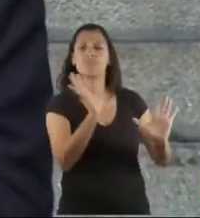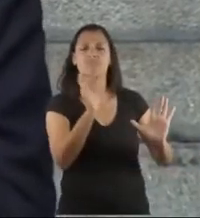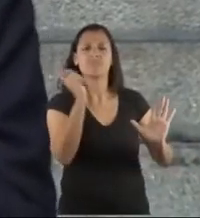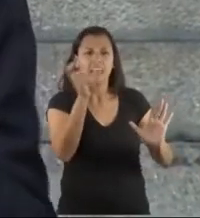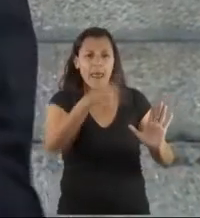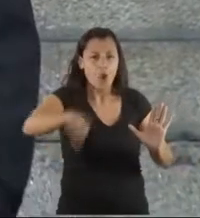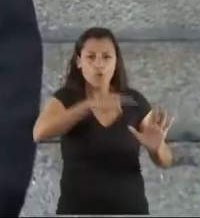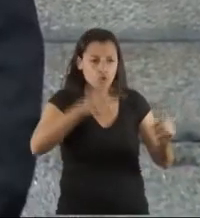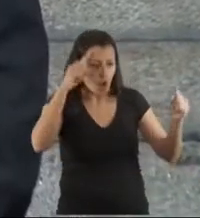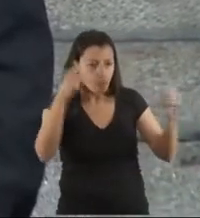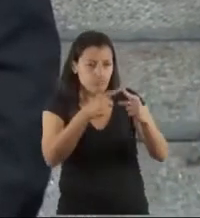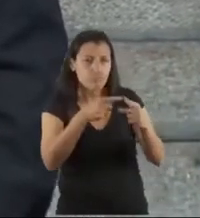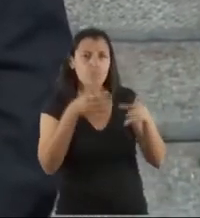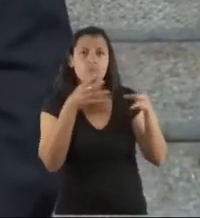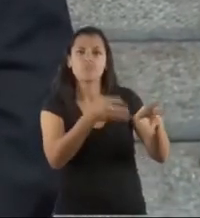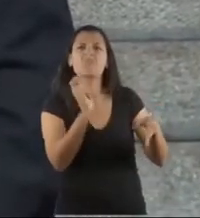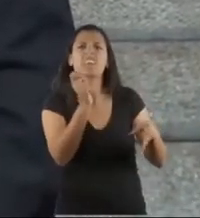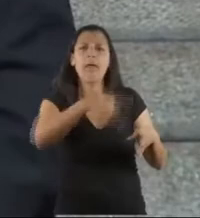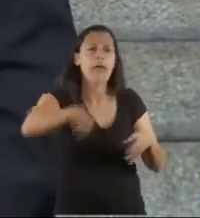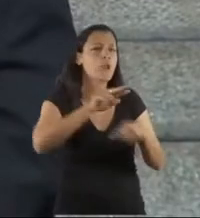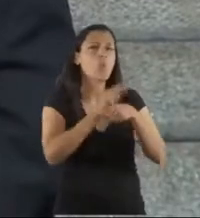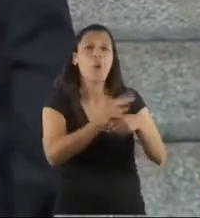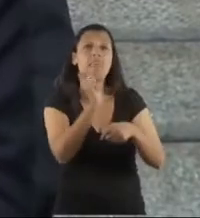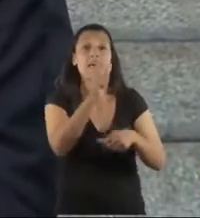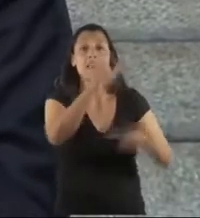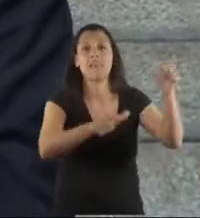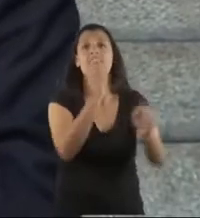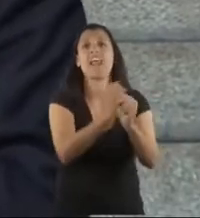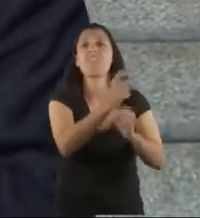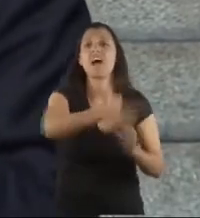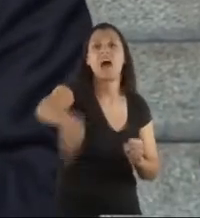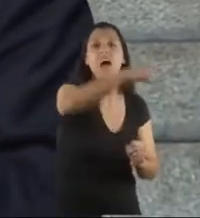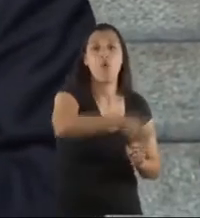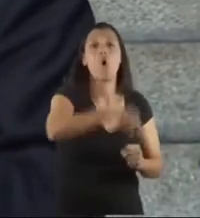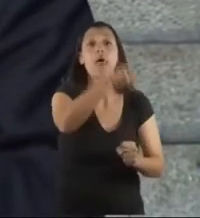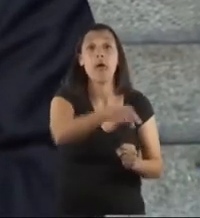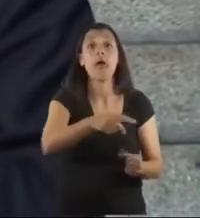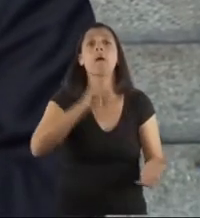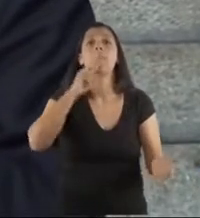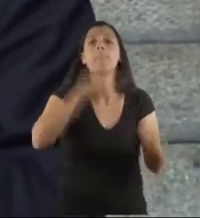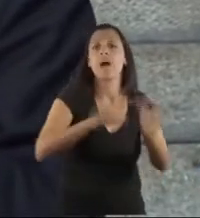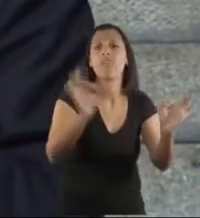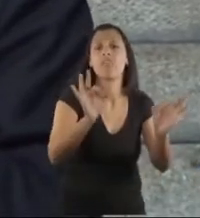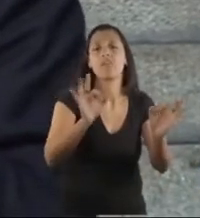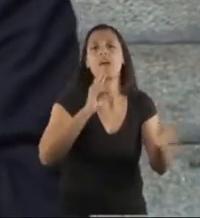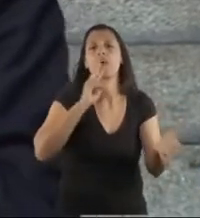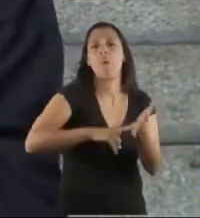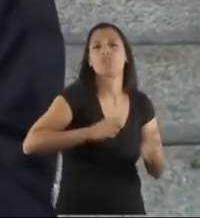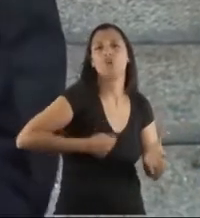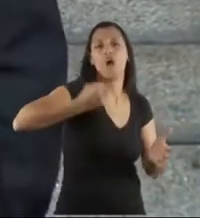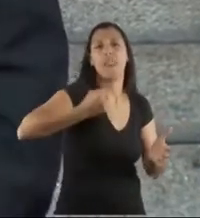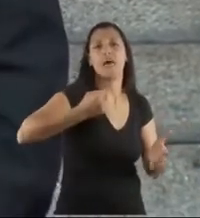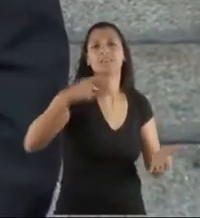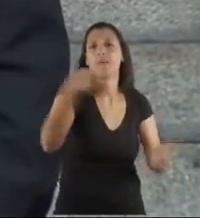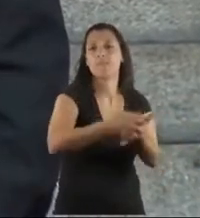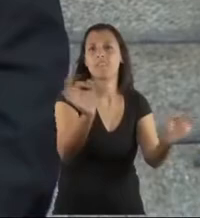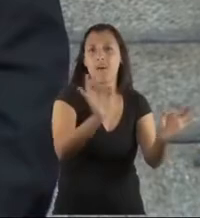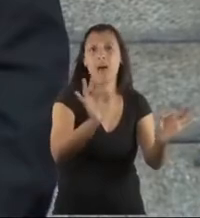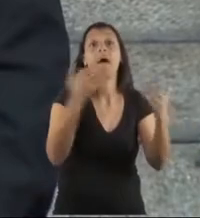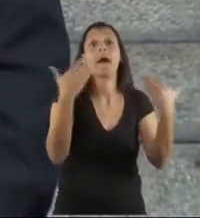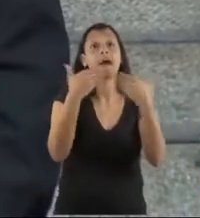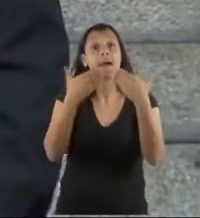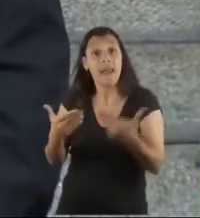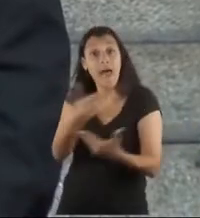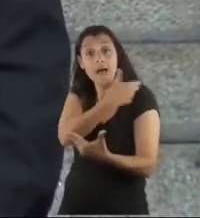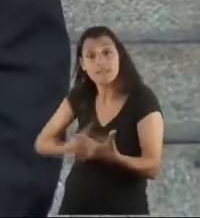que van a pagar menos impuesto a las ganancias a partir del trabajo coordinado del presidente de la nación con el ministerio de economía